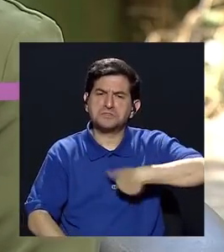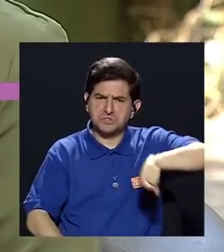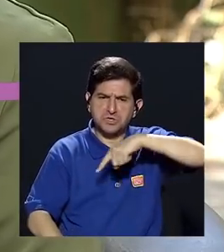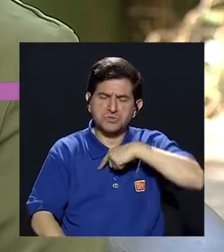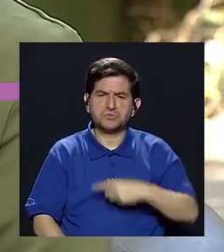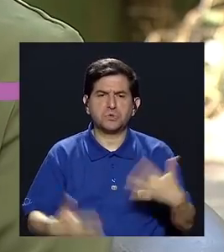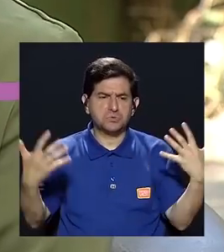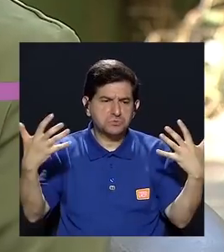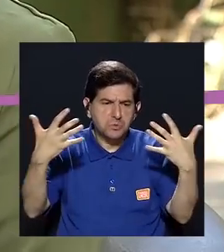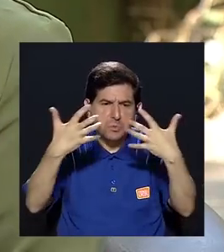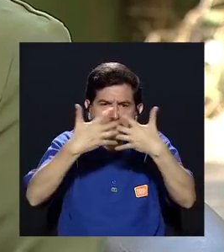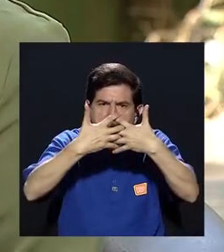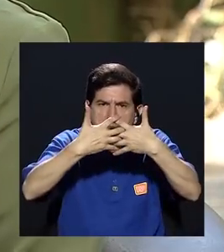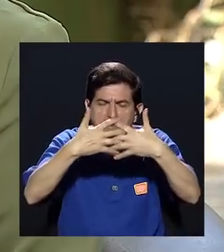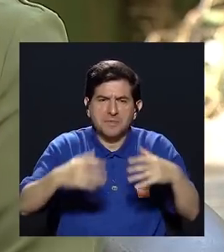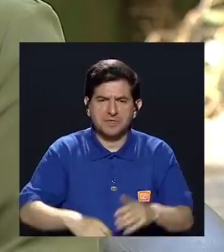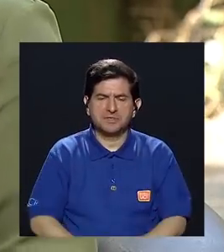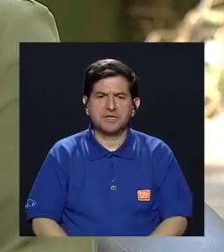ejemplo, complementar